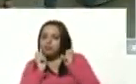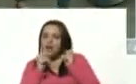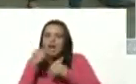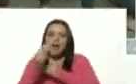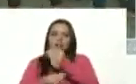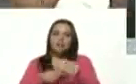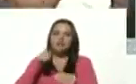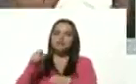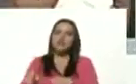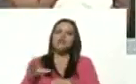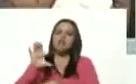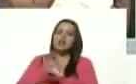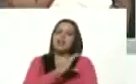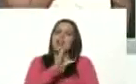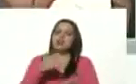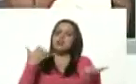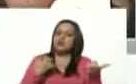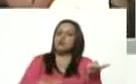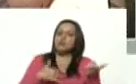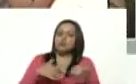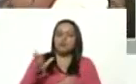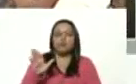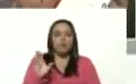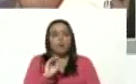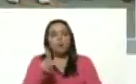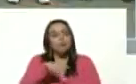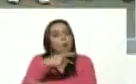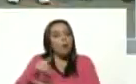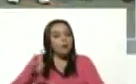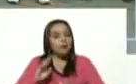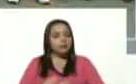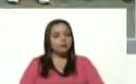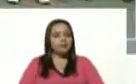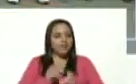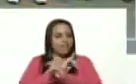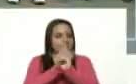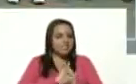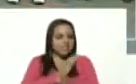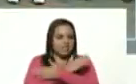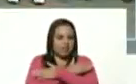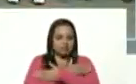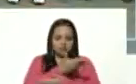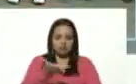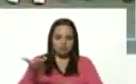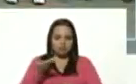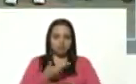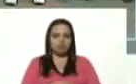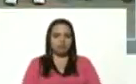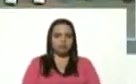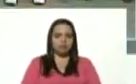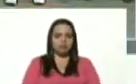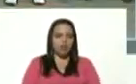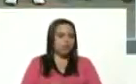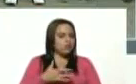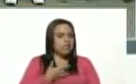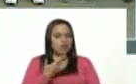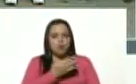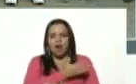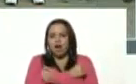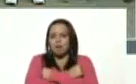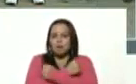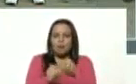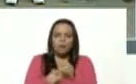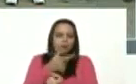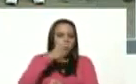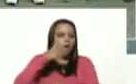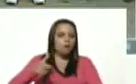a ustedes una canción, un poema. ¡Qué felicidad! De verdad. Yo siento un gran amor por el